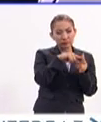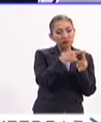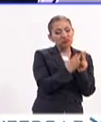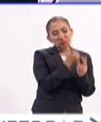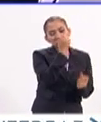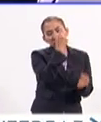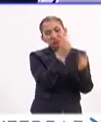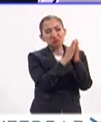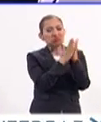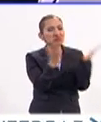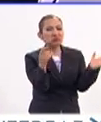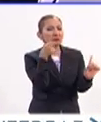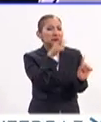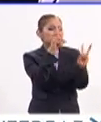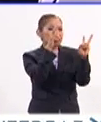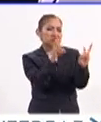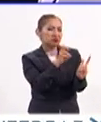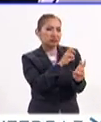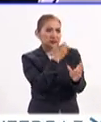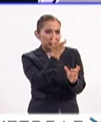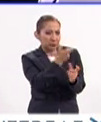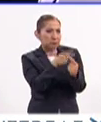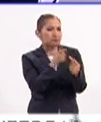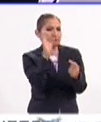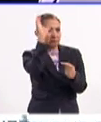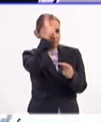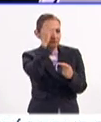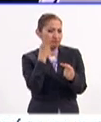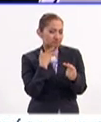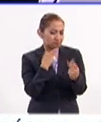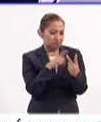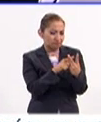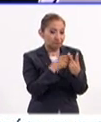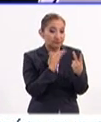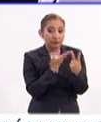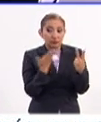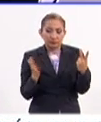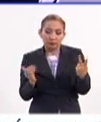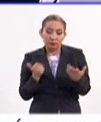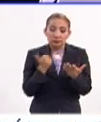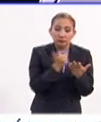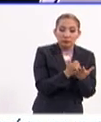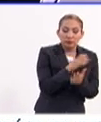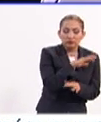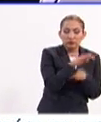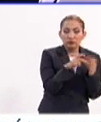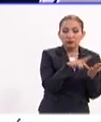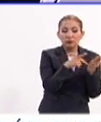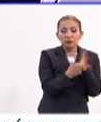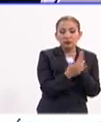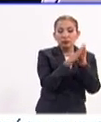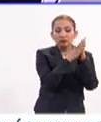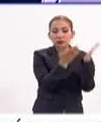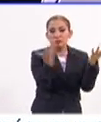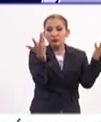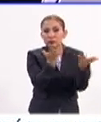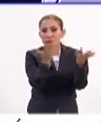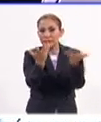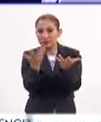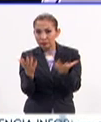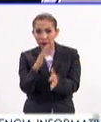con algunos libros muy específicos de economía y ciencia política, tomara todo el proyecto editorial que había